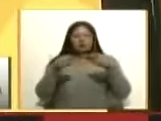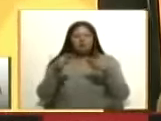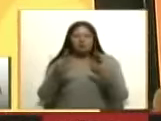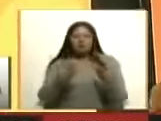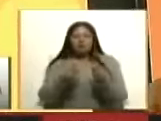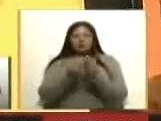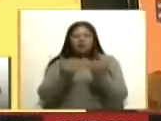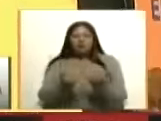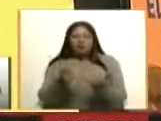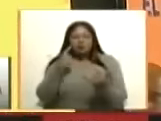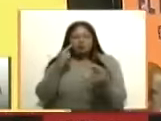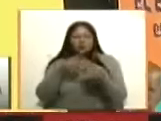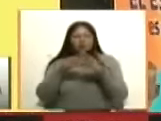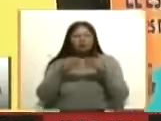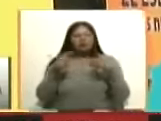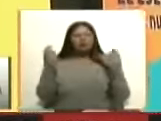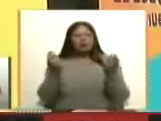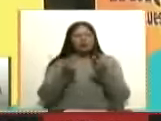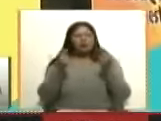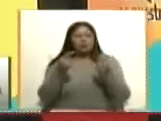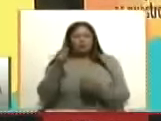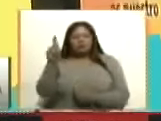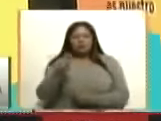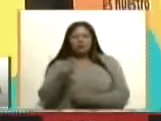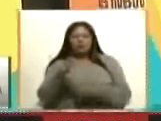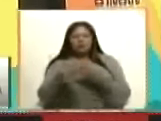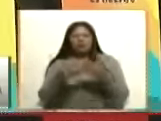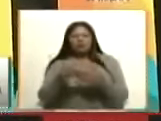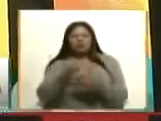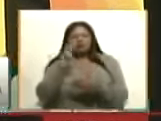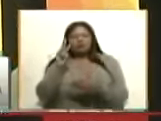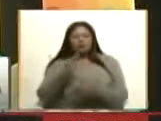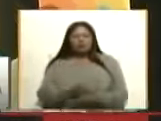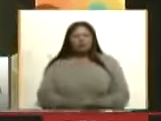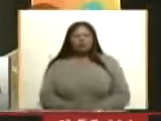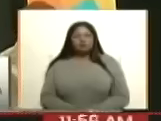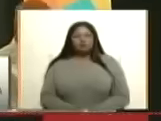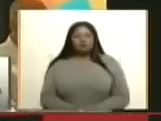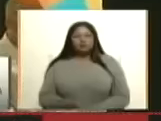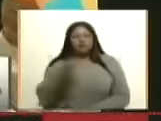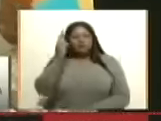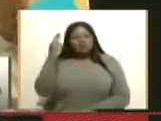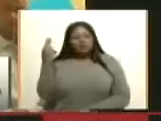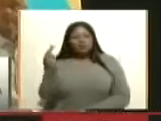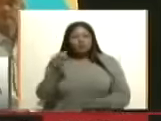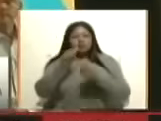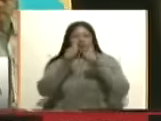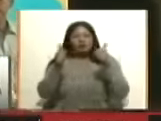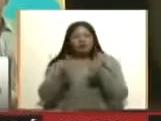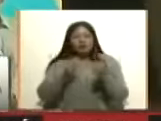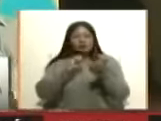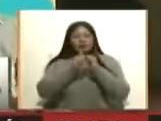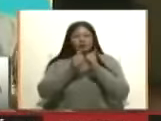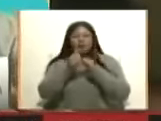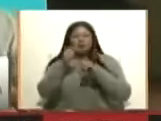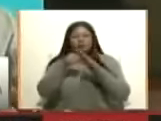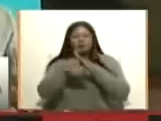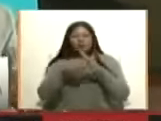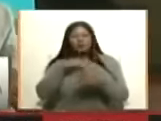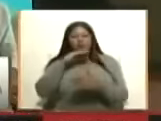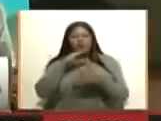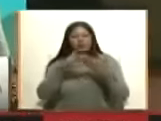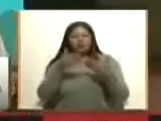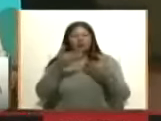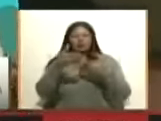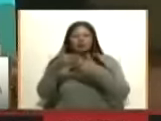acompañó toda esta campaña un mes en el cual la reflexión el arte el deporte estuvo lleno de la conversación